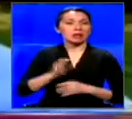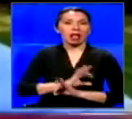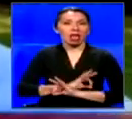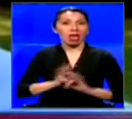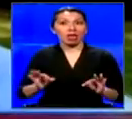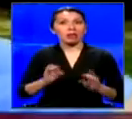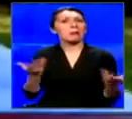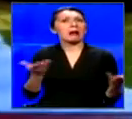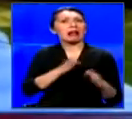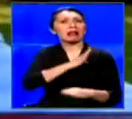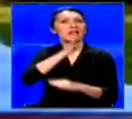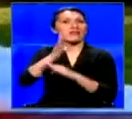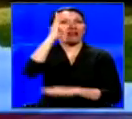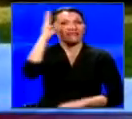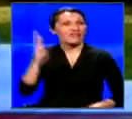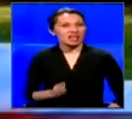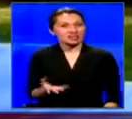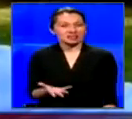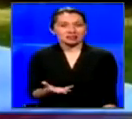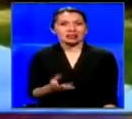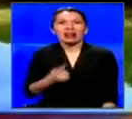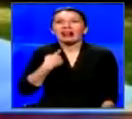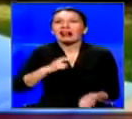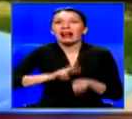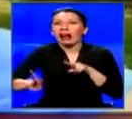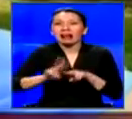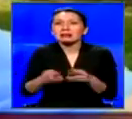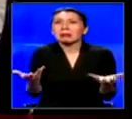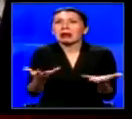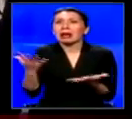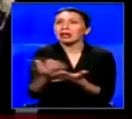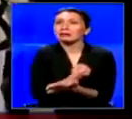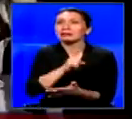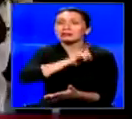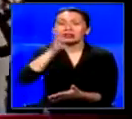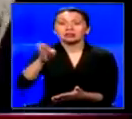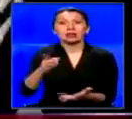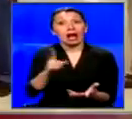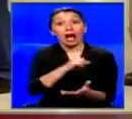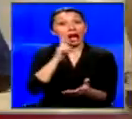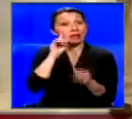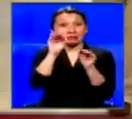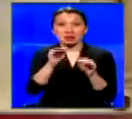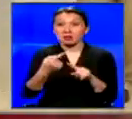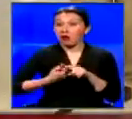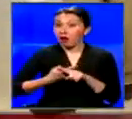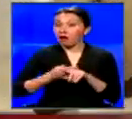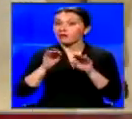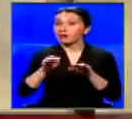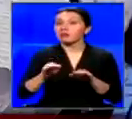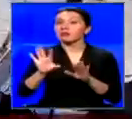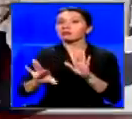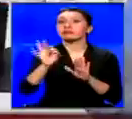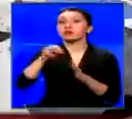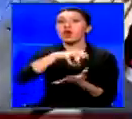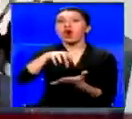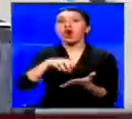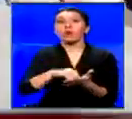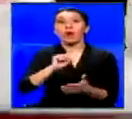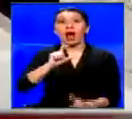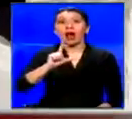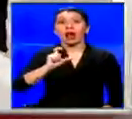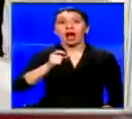nada, a lo que fueron, qué es lo que hicieron y qué consiguieron. Así las cosas, el mismo abuso se registró en la comuna de Algarrobo,